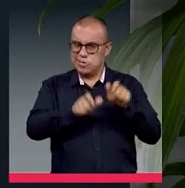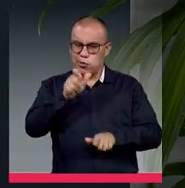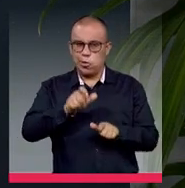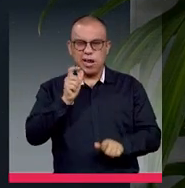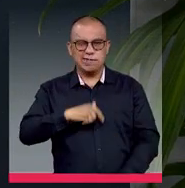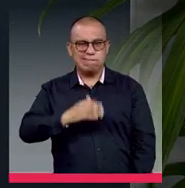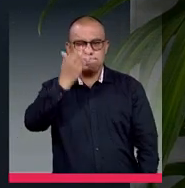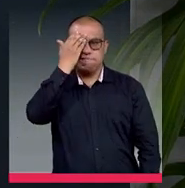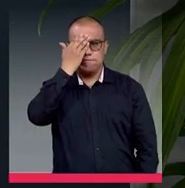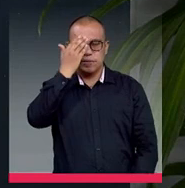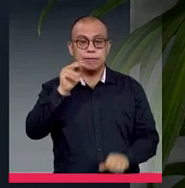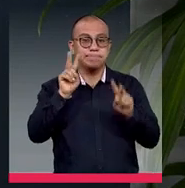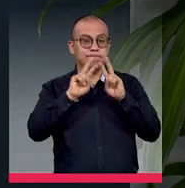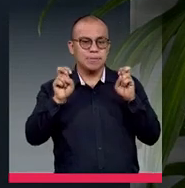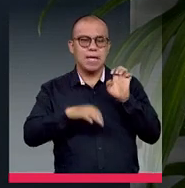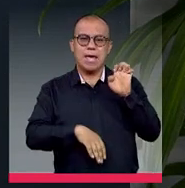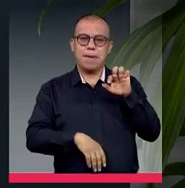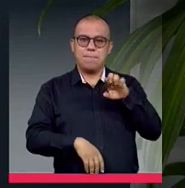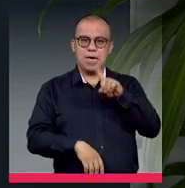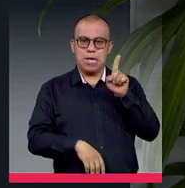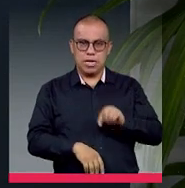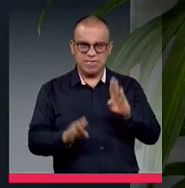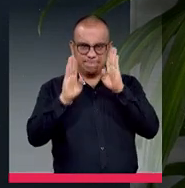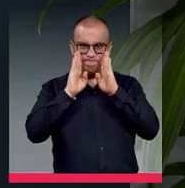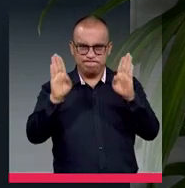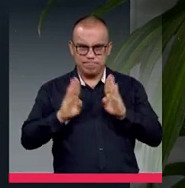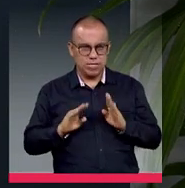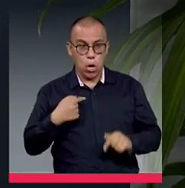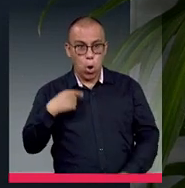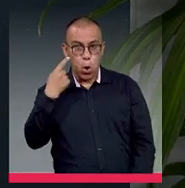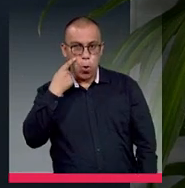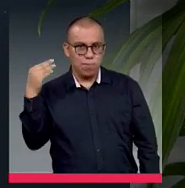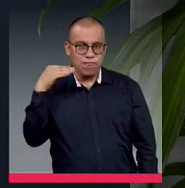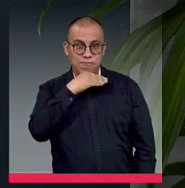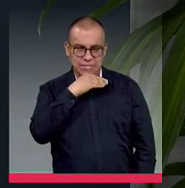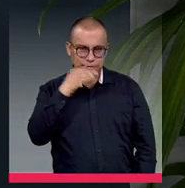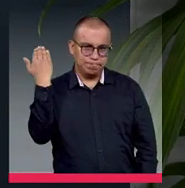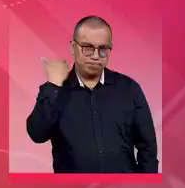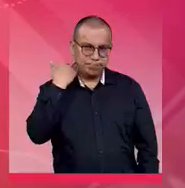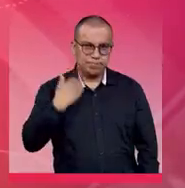estaban haciendo a nombre de una EPS. Ponga mucha atención y no se deje engañar.